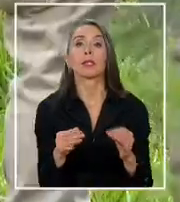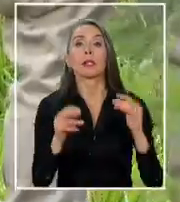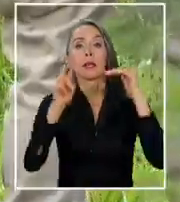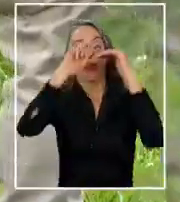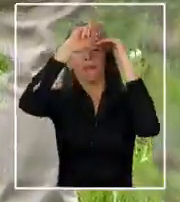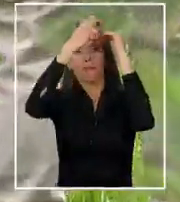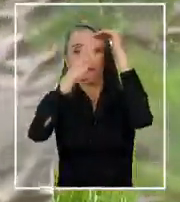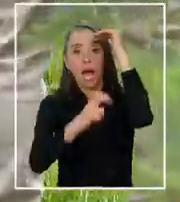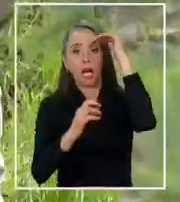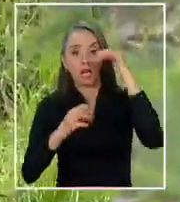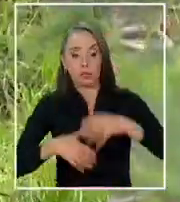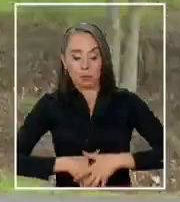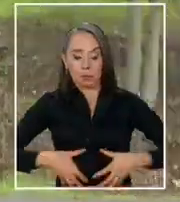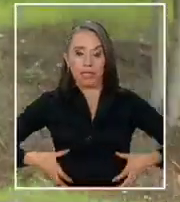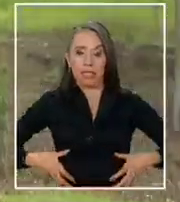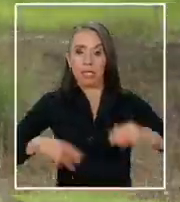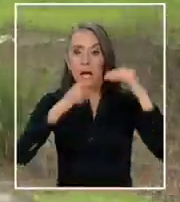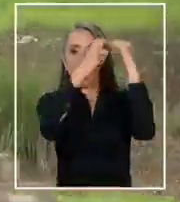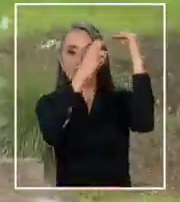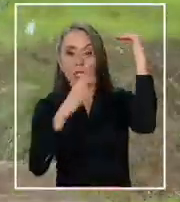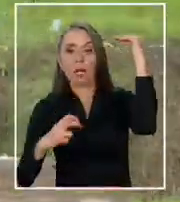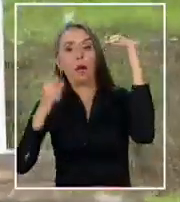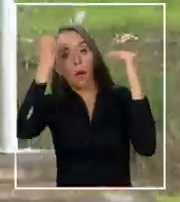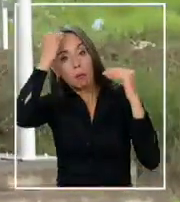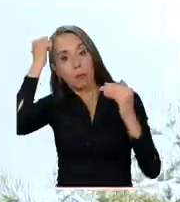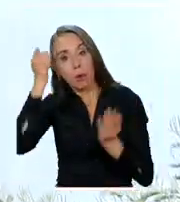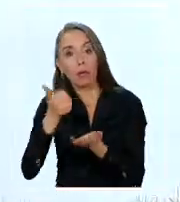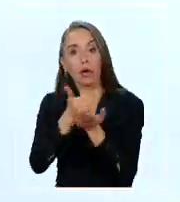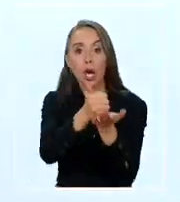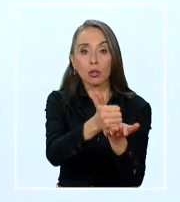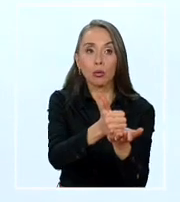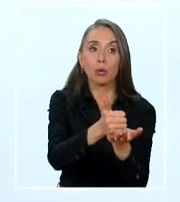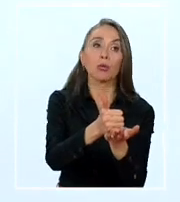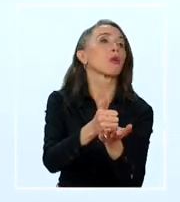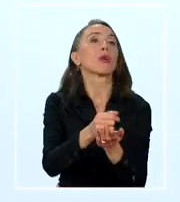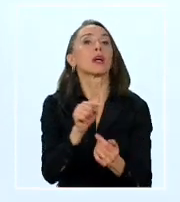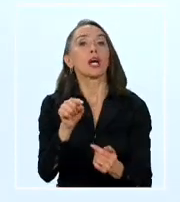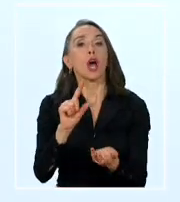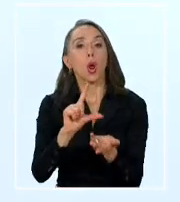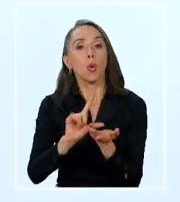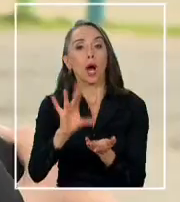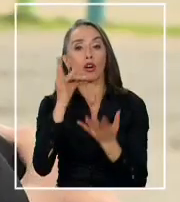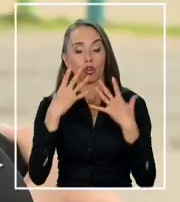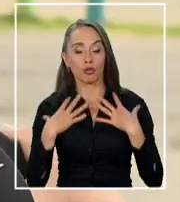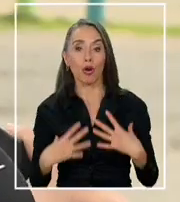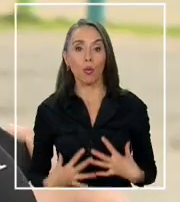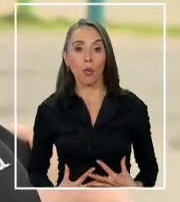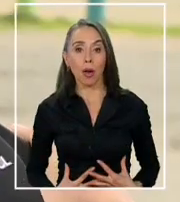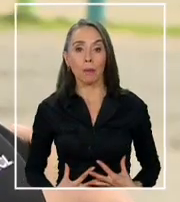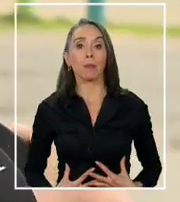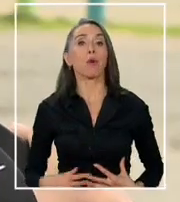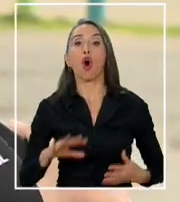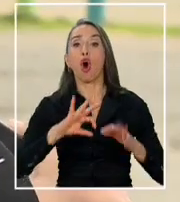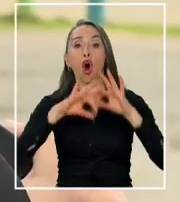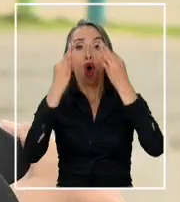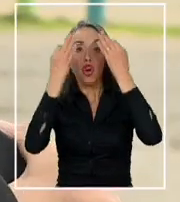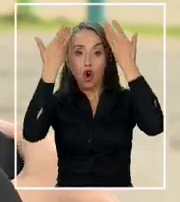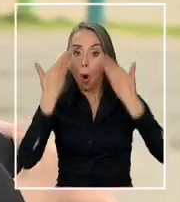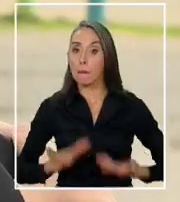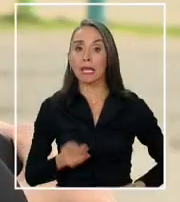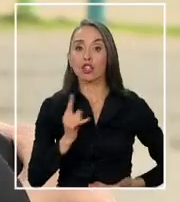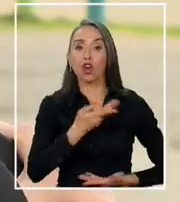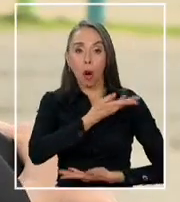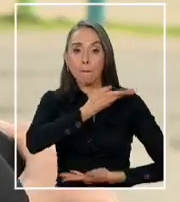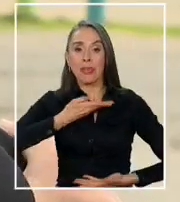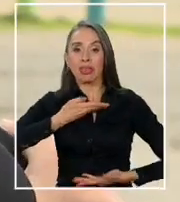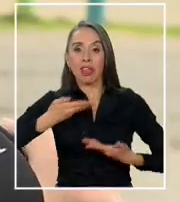equipo especial y refuerzos de bomberos y unidades especializadas. El lugar donde se encontraron los restos y el desplazamiento que ustedes vieron